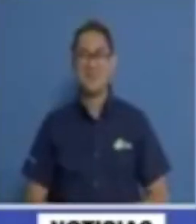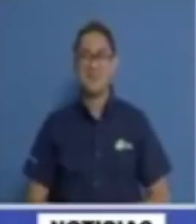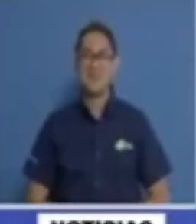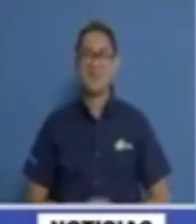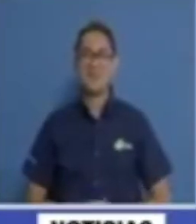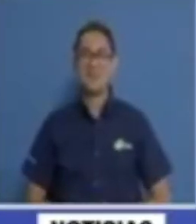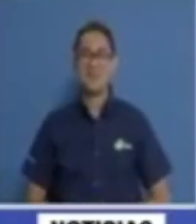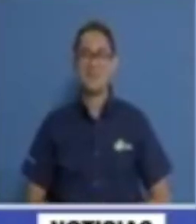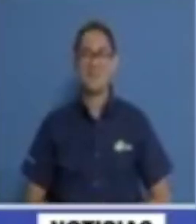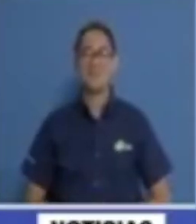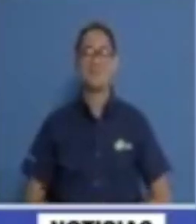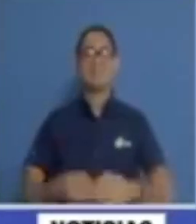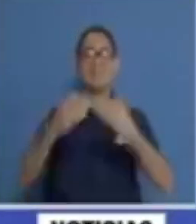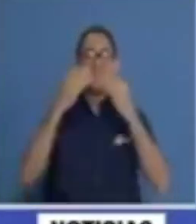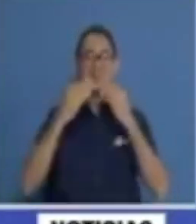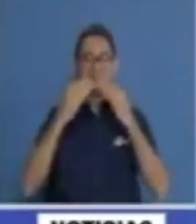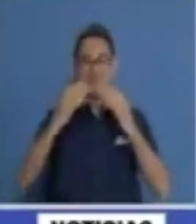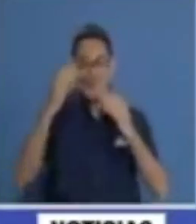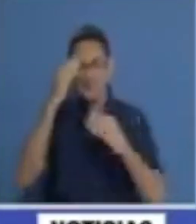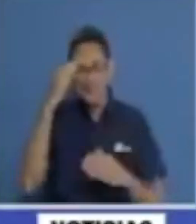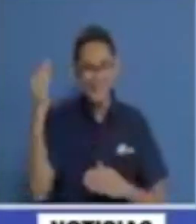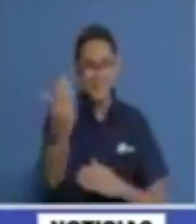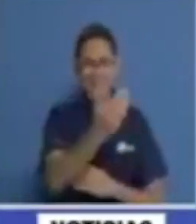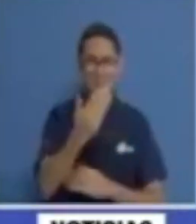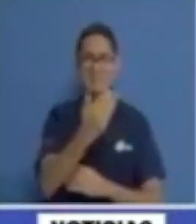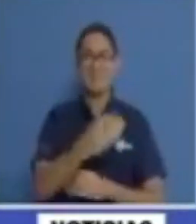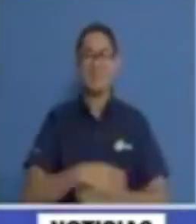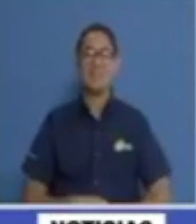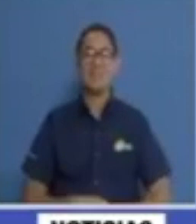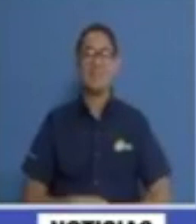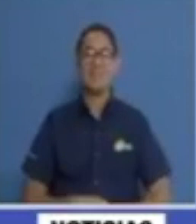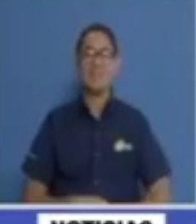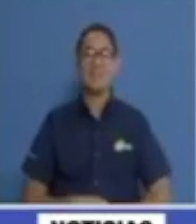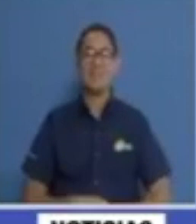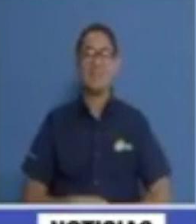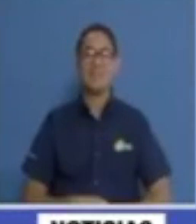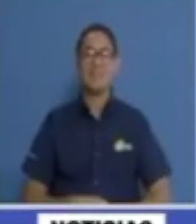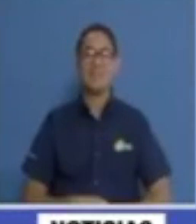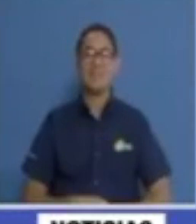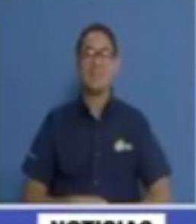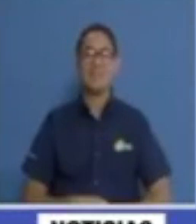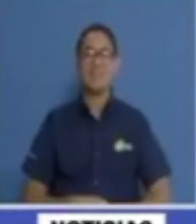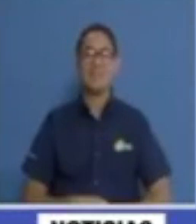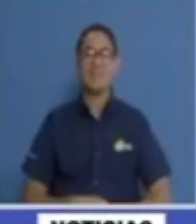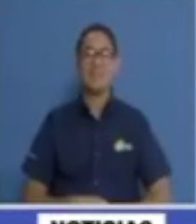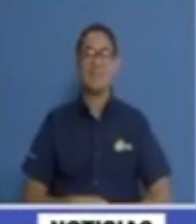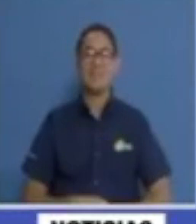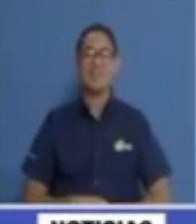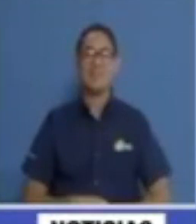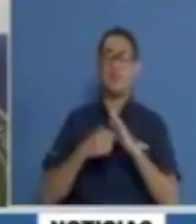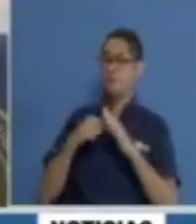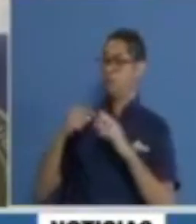Muchas gracias, señora ministra. Buenas noches a toda la audiencia de Panamá. El día de hoy vamos a presentar una actualización de